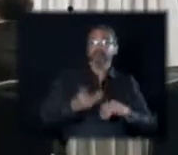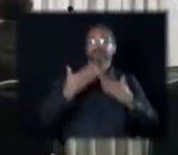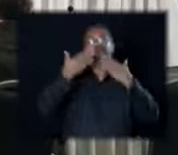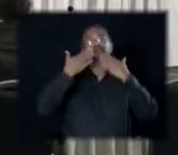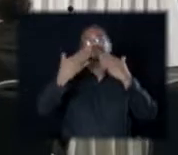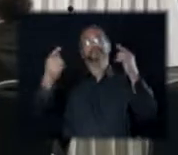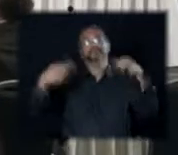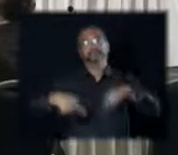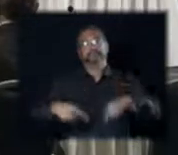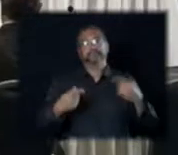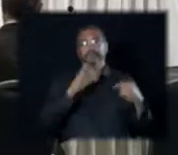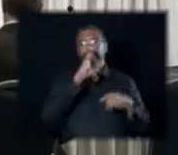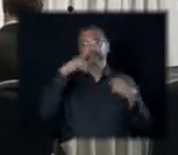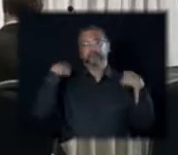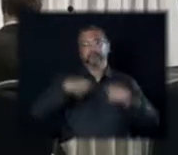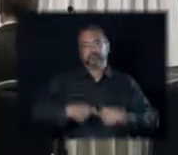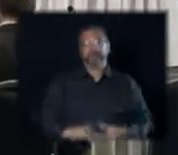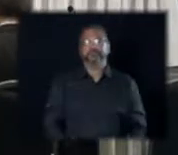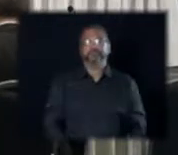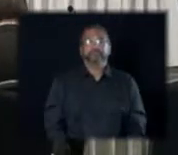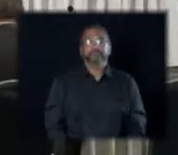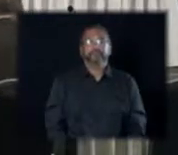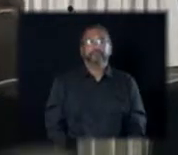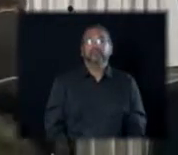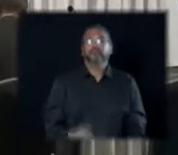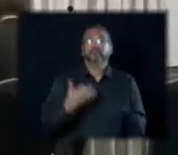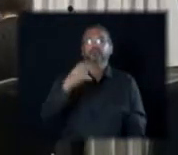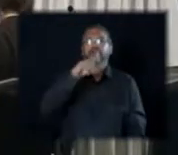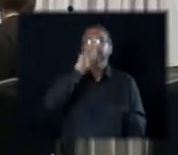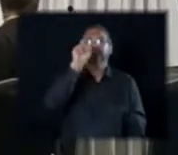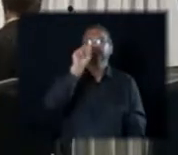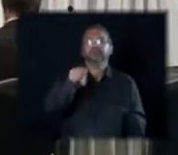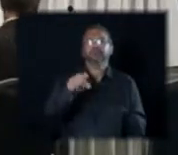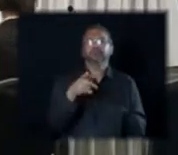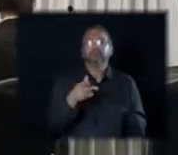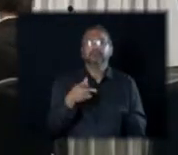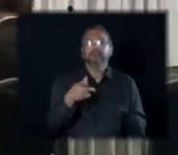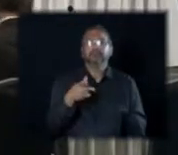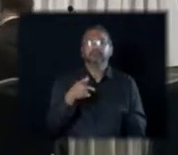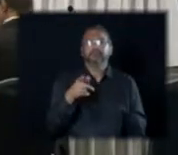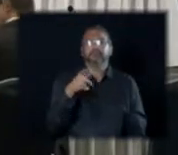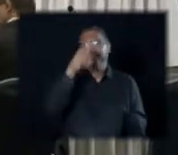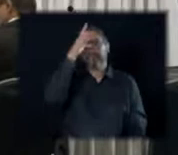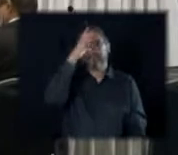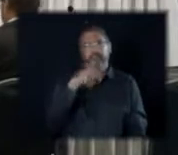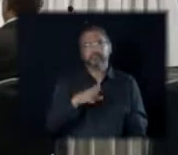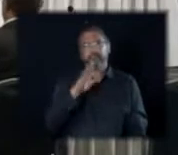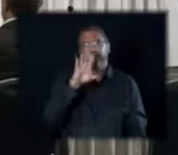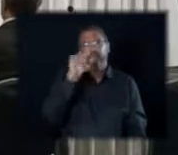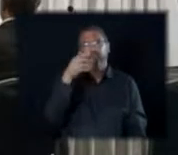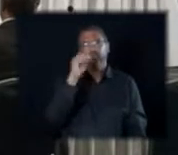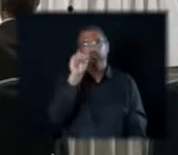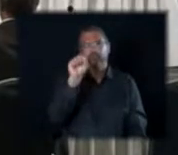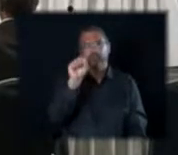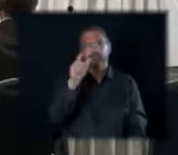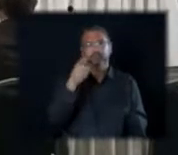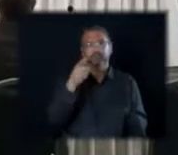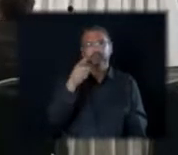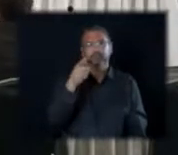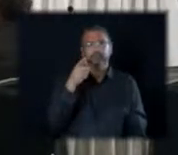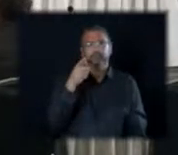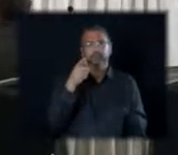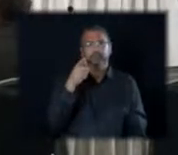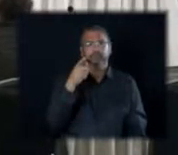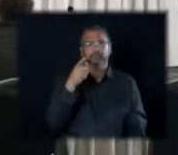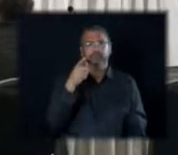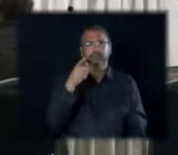Good morning and welcome. Thank you for being here. Me gustaría pedirle al señor Burgos